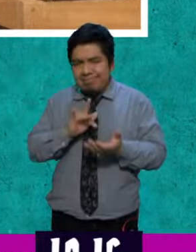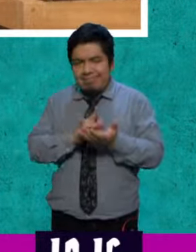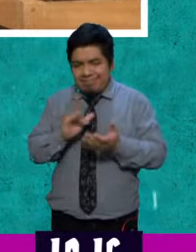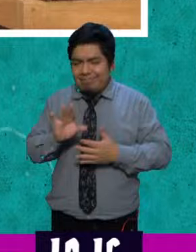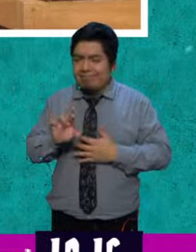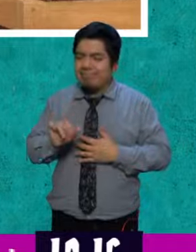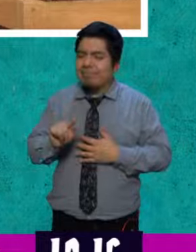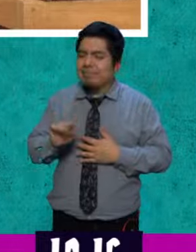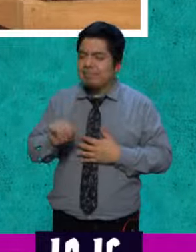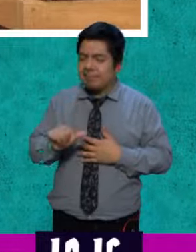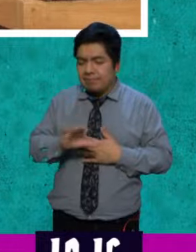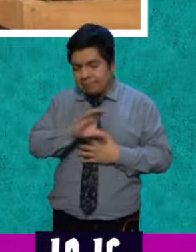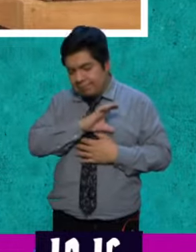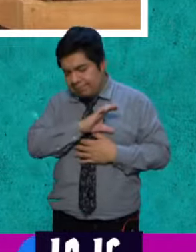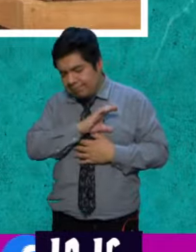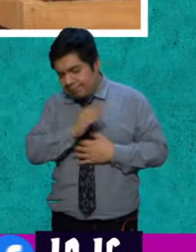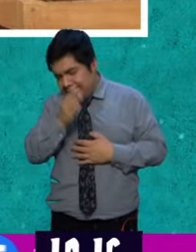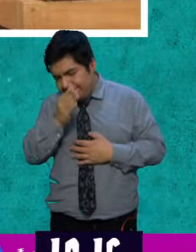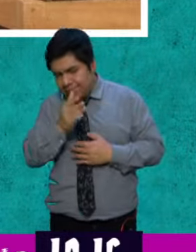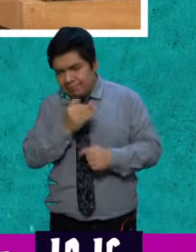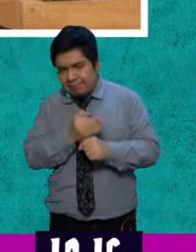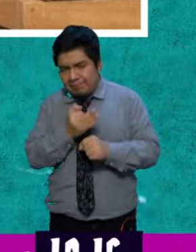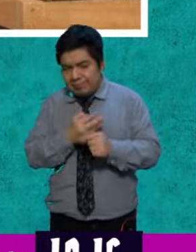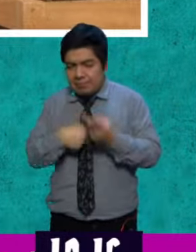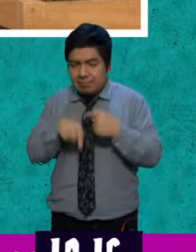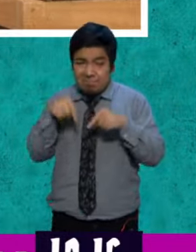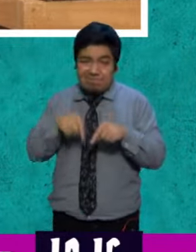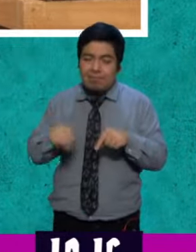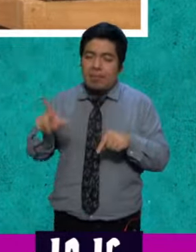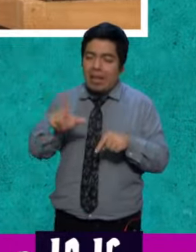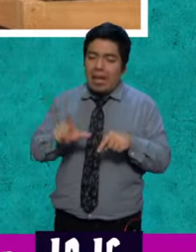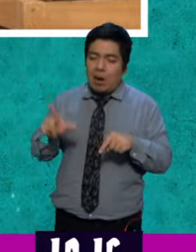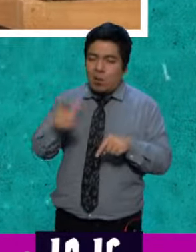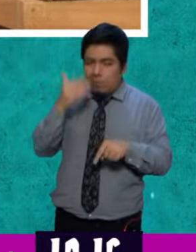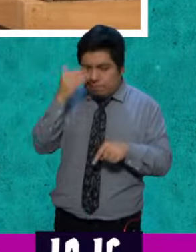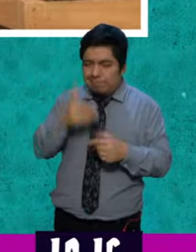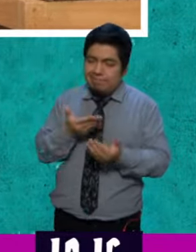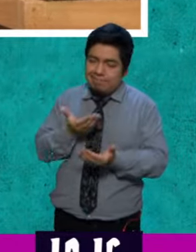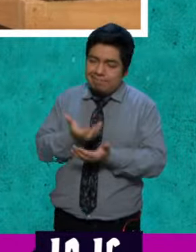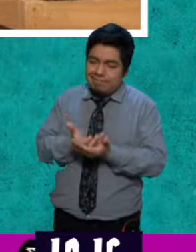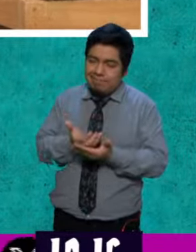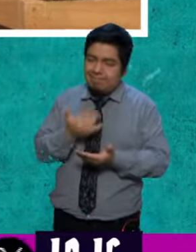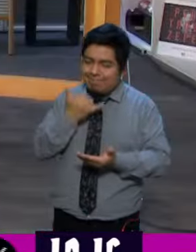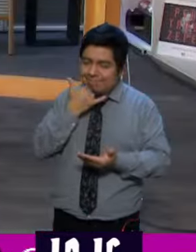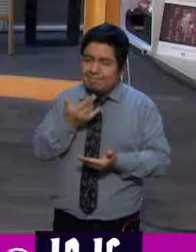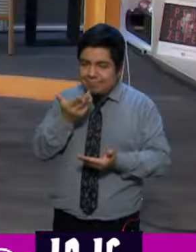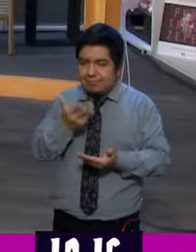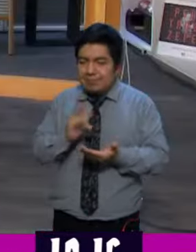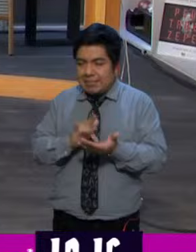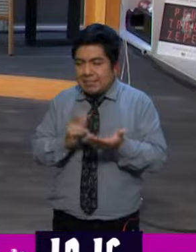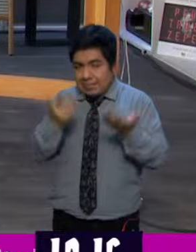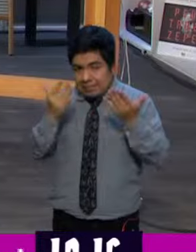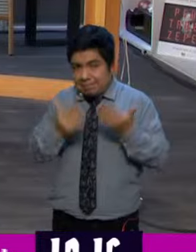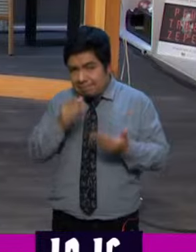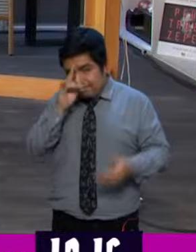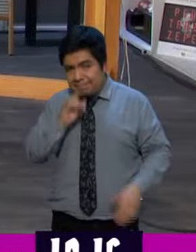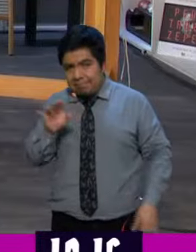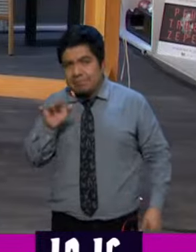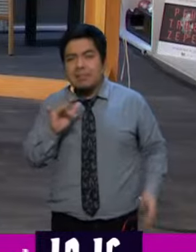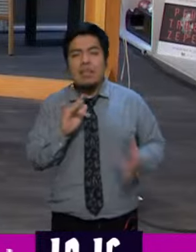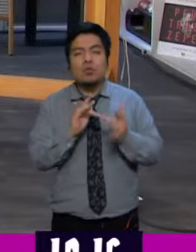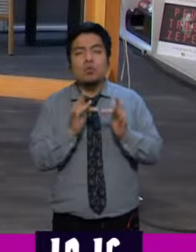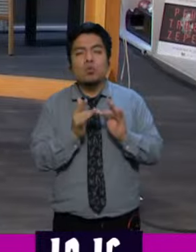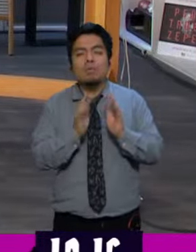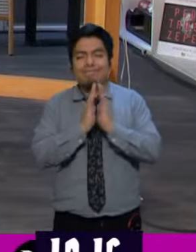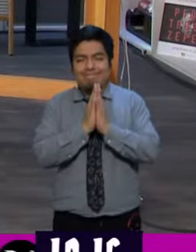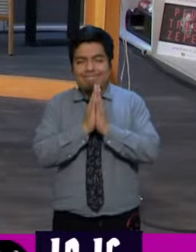Rafita. Por ponerte a chambear el lunes de puente. Gracias. Gracias, guapo. Tus redes sociales,